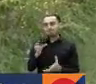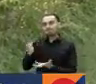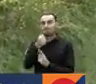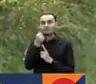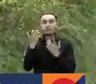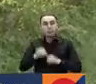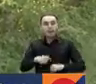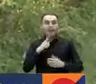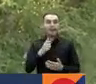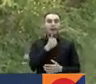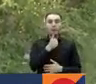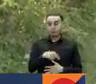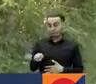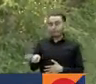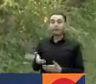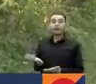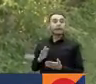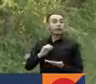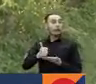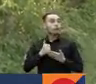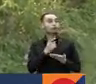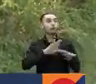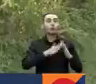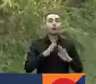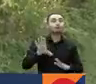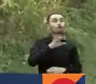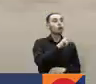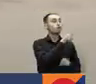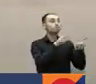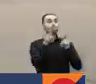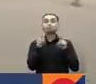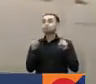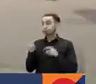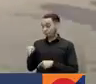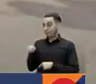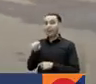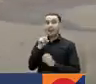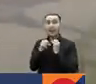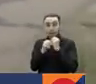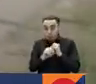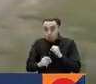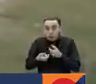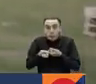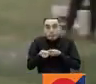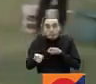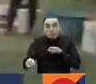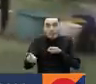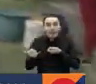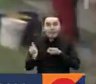el sustento de la comunidad, de todas las comunidades que estamos afectadas.